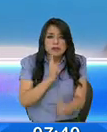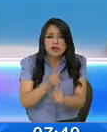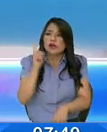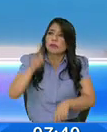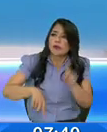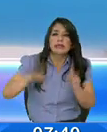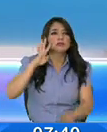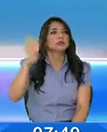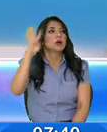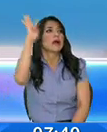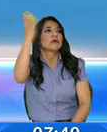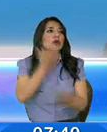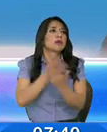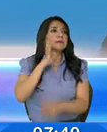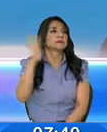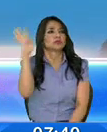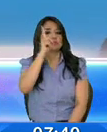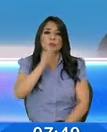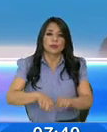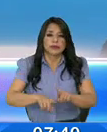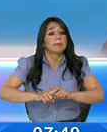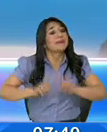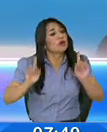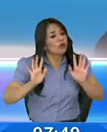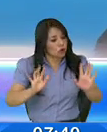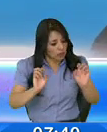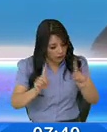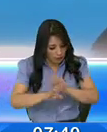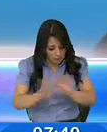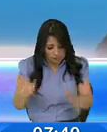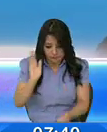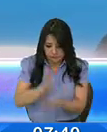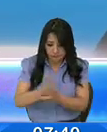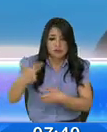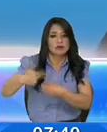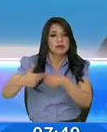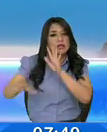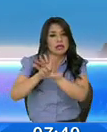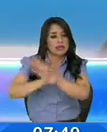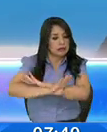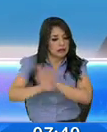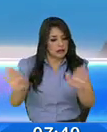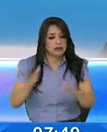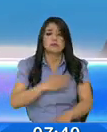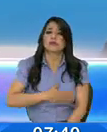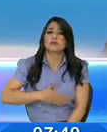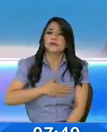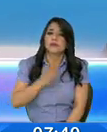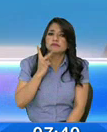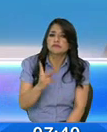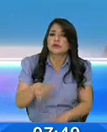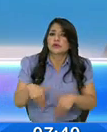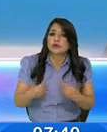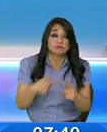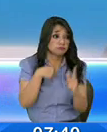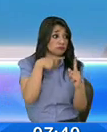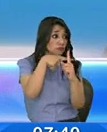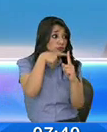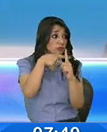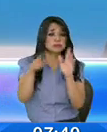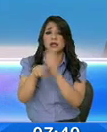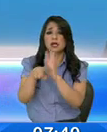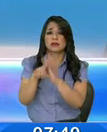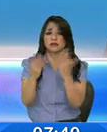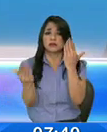fantasías económicas pero bueno es otro cedió a la ley por favor veamos que tiene de positivo esa